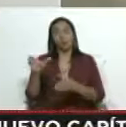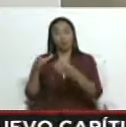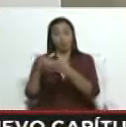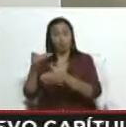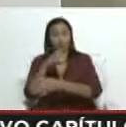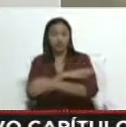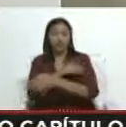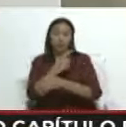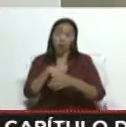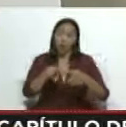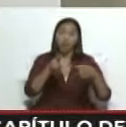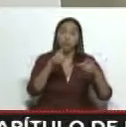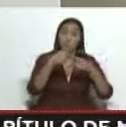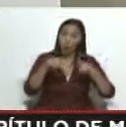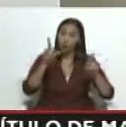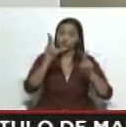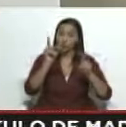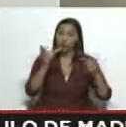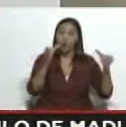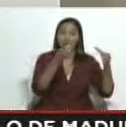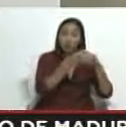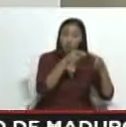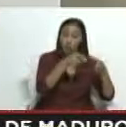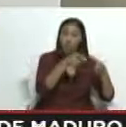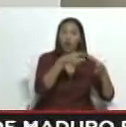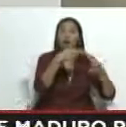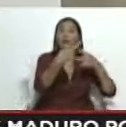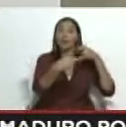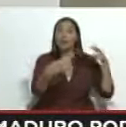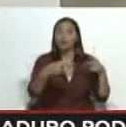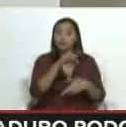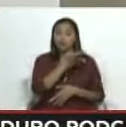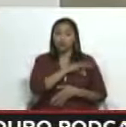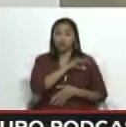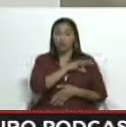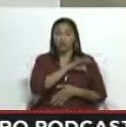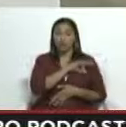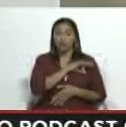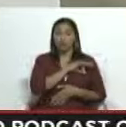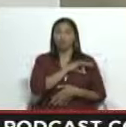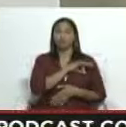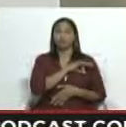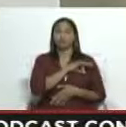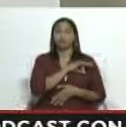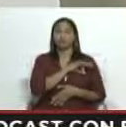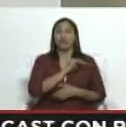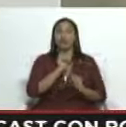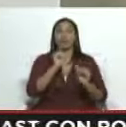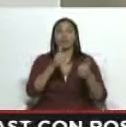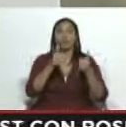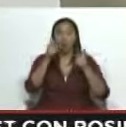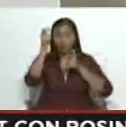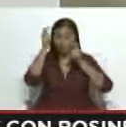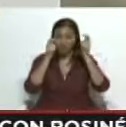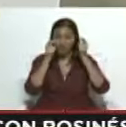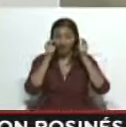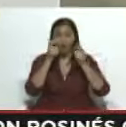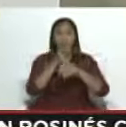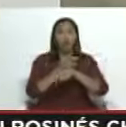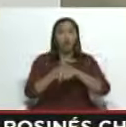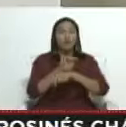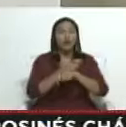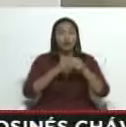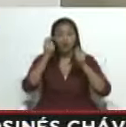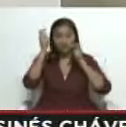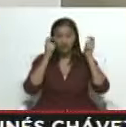extremo, que también fracasó y fracasó, lo tenemos que decir así, con el gobierno de Chávez y el gobierno de Maduro. Entonces, compañeros,